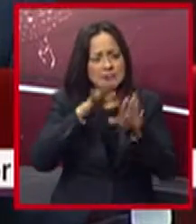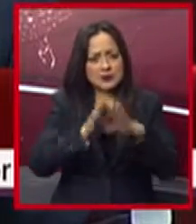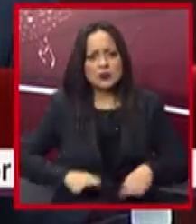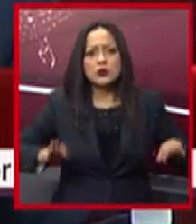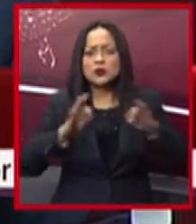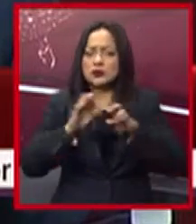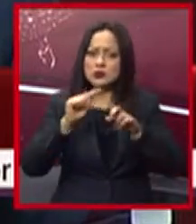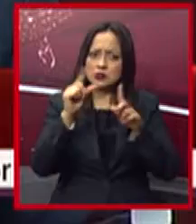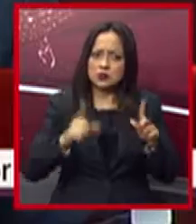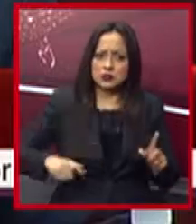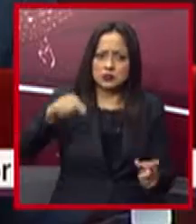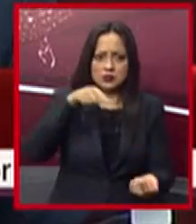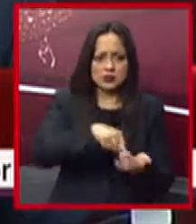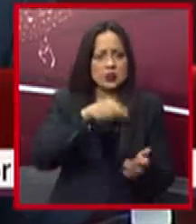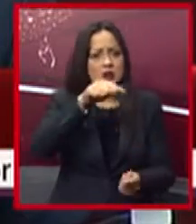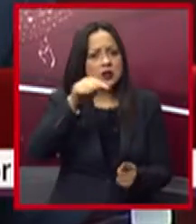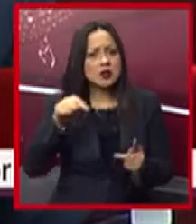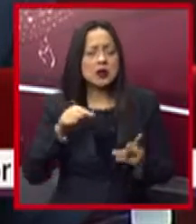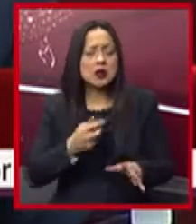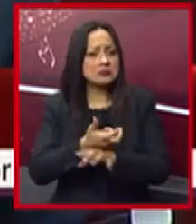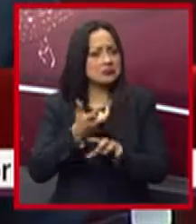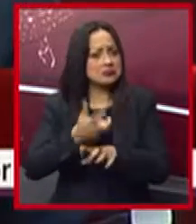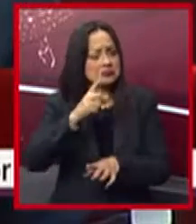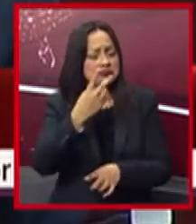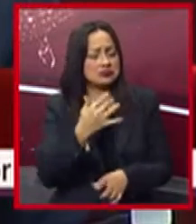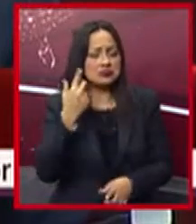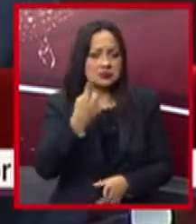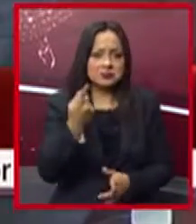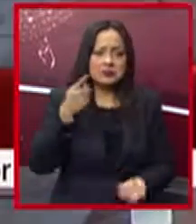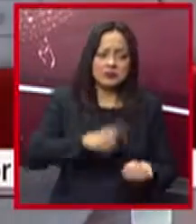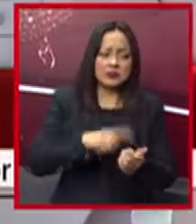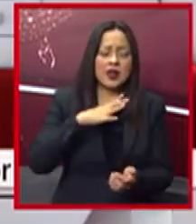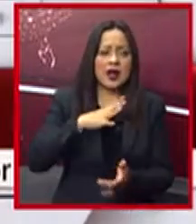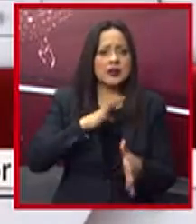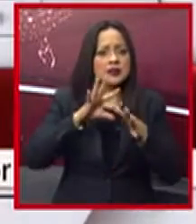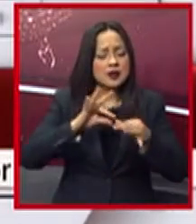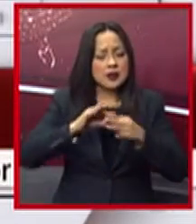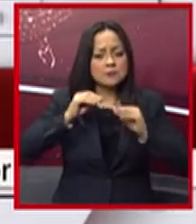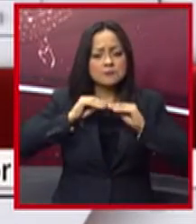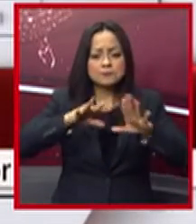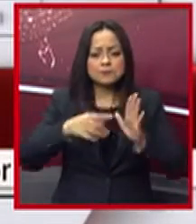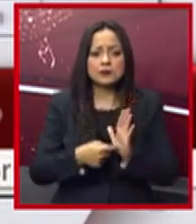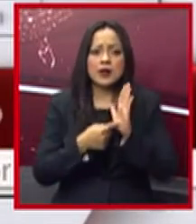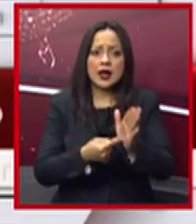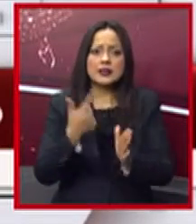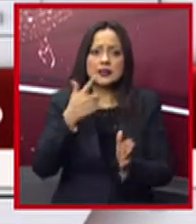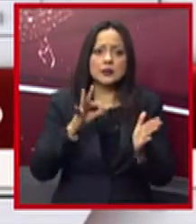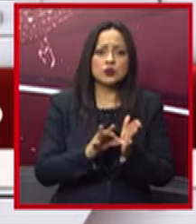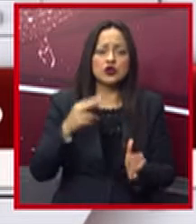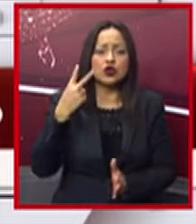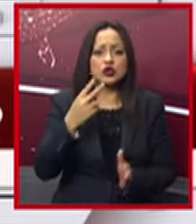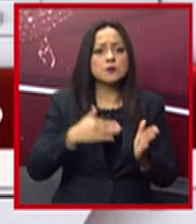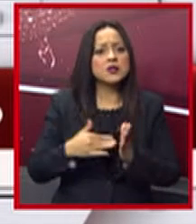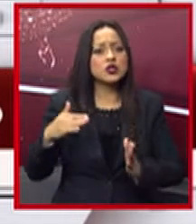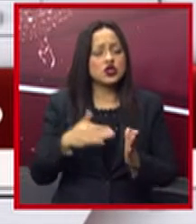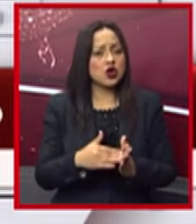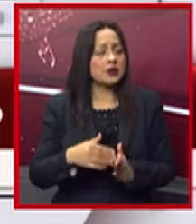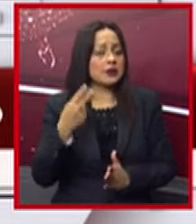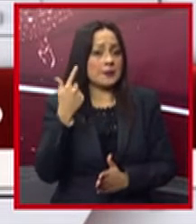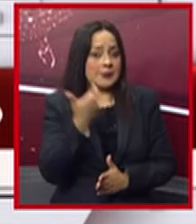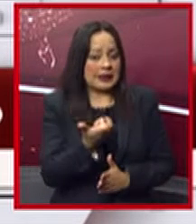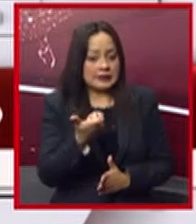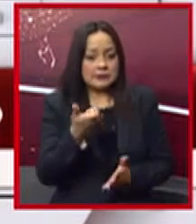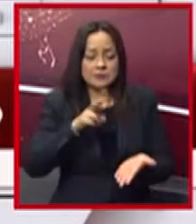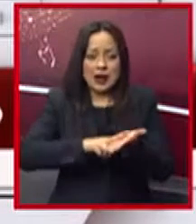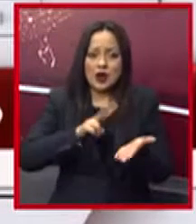principales de las entidades del país. Se han publicado ya 7.2 millones de precios, de